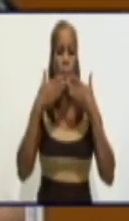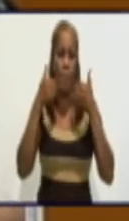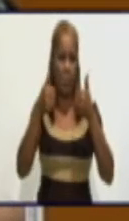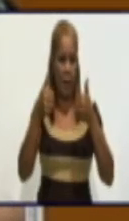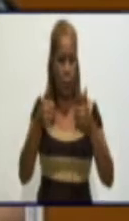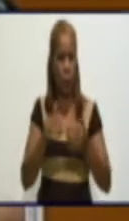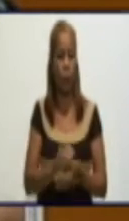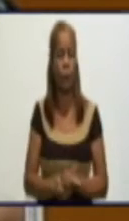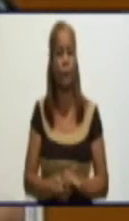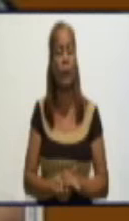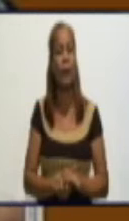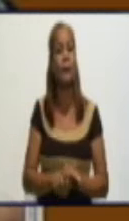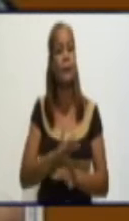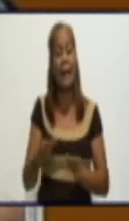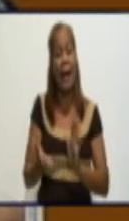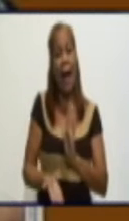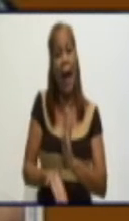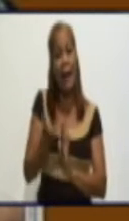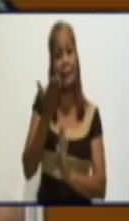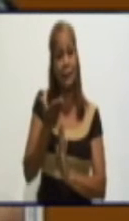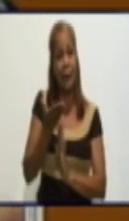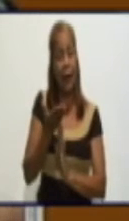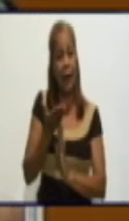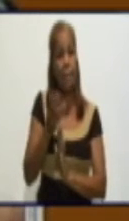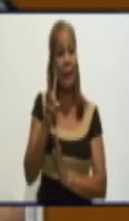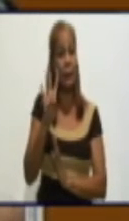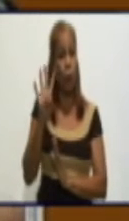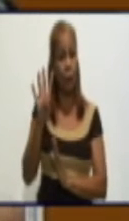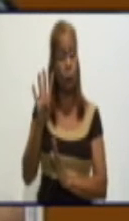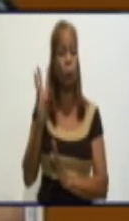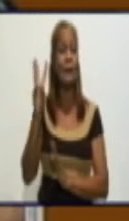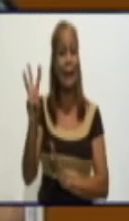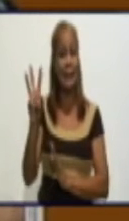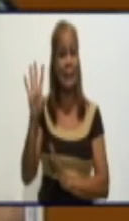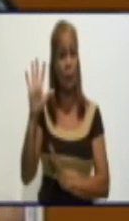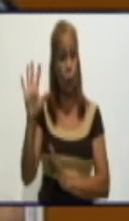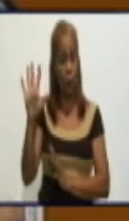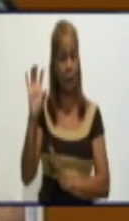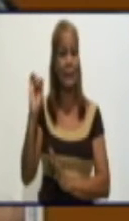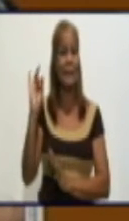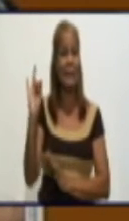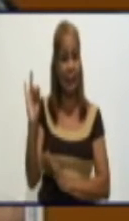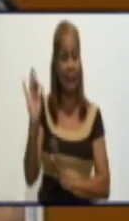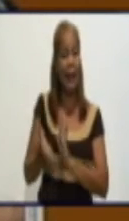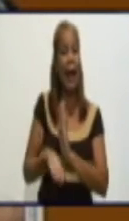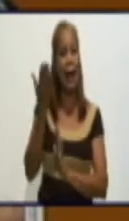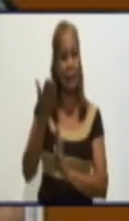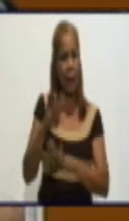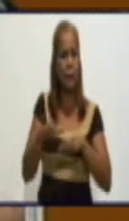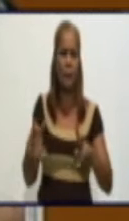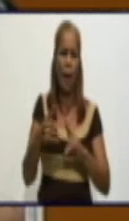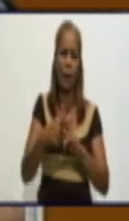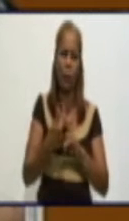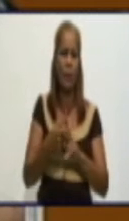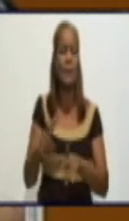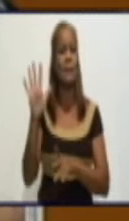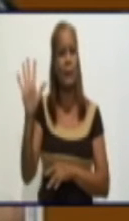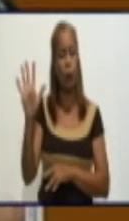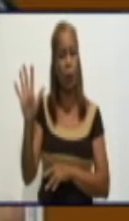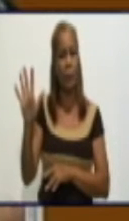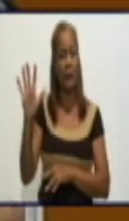se dieron en las últimas 24 horas 357 altas y ya tenemos recuperado 5 mil 181